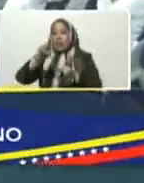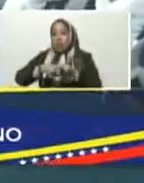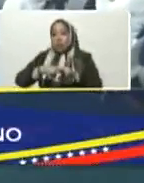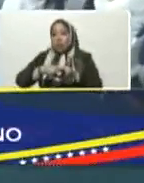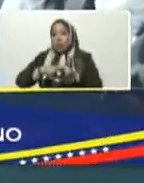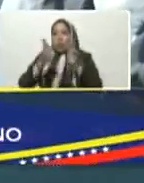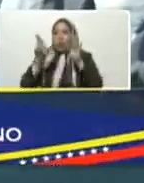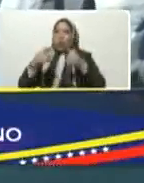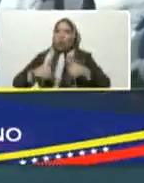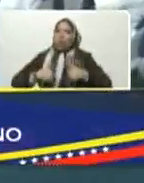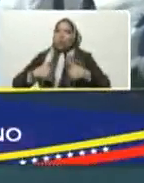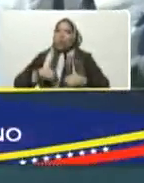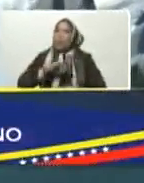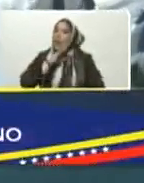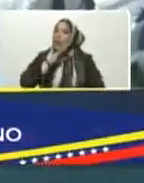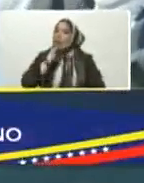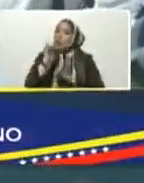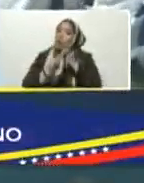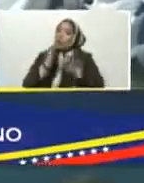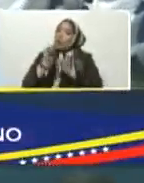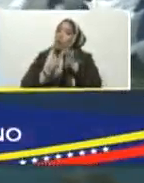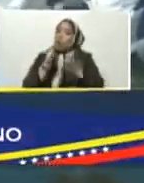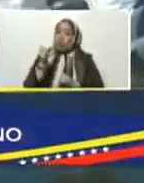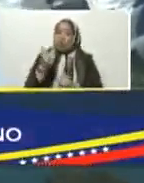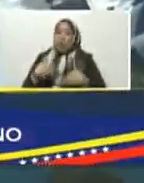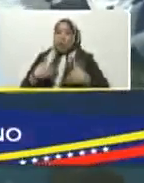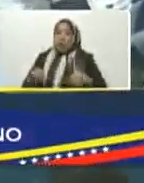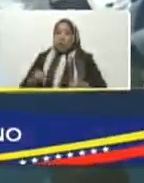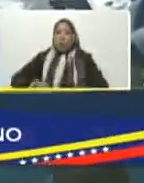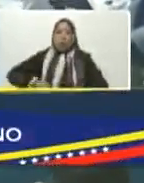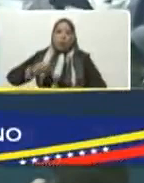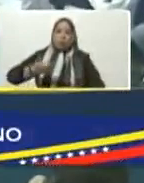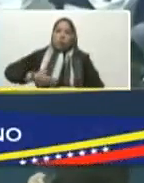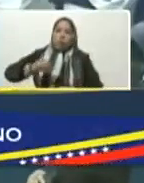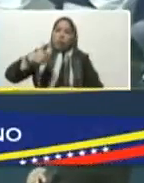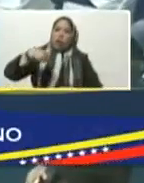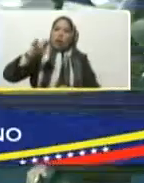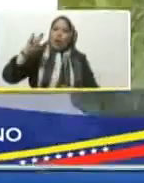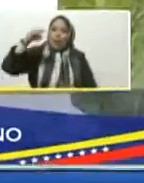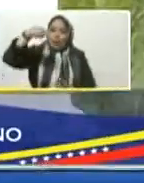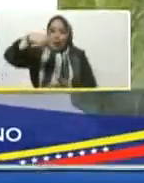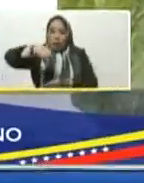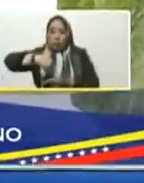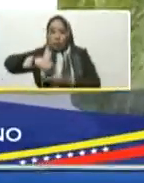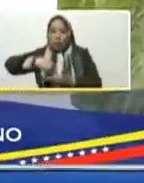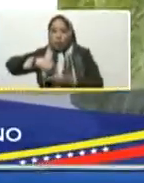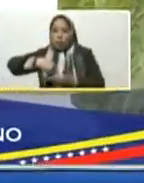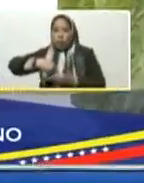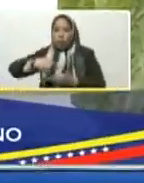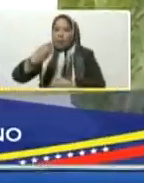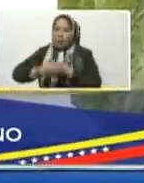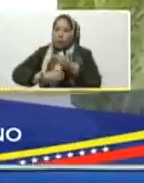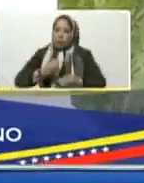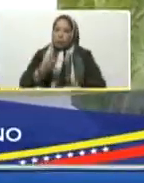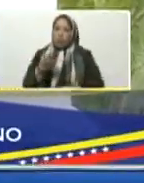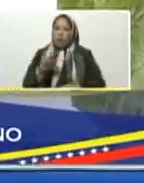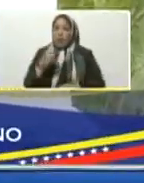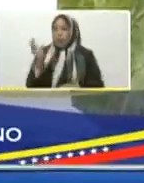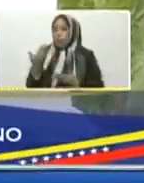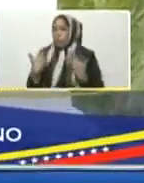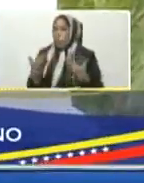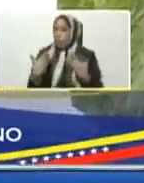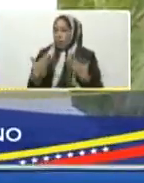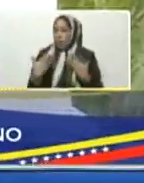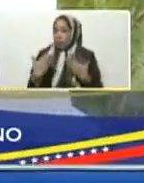en condición de neonato. Así que la salud, presidente, en Carabobo es y será siempre una prioridad y